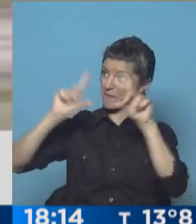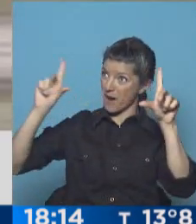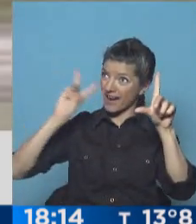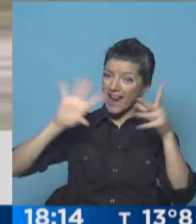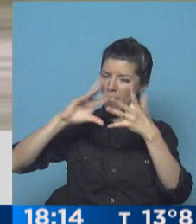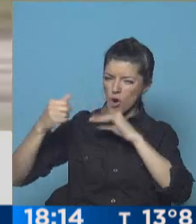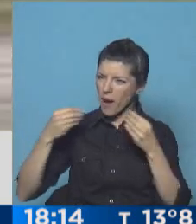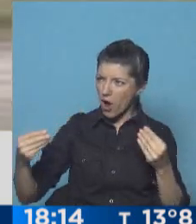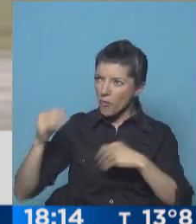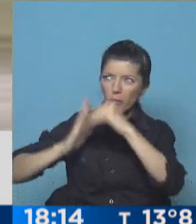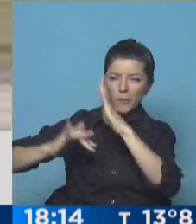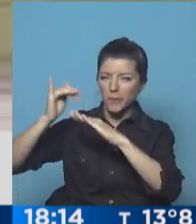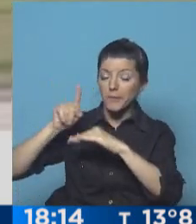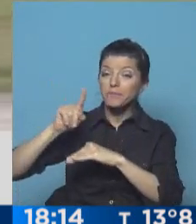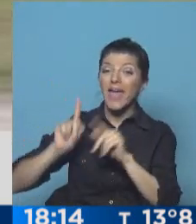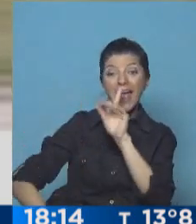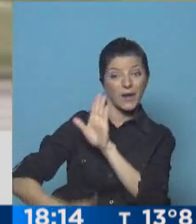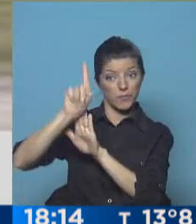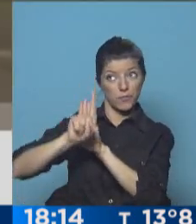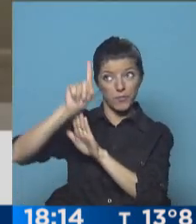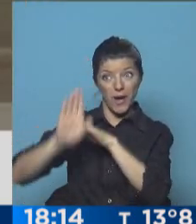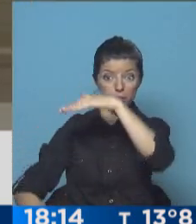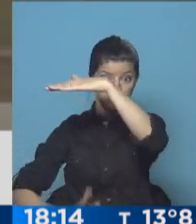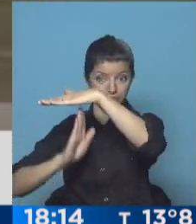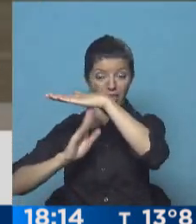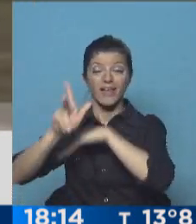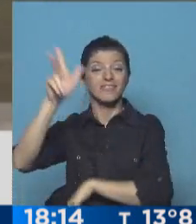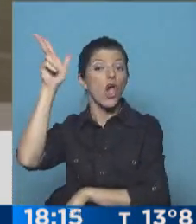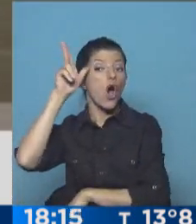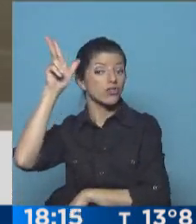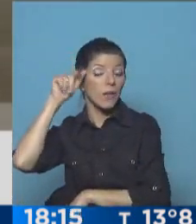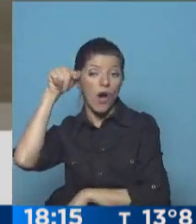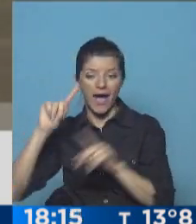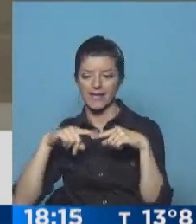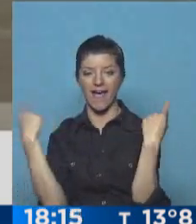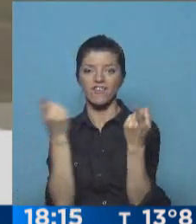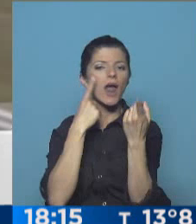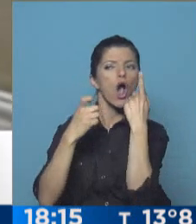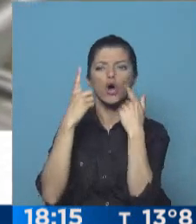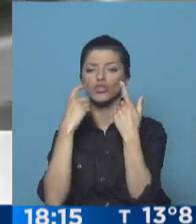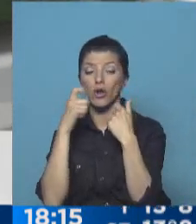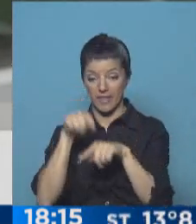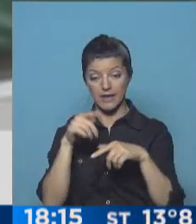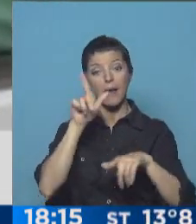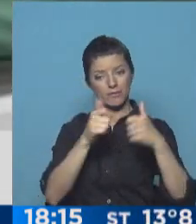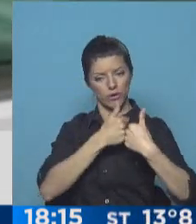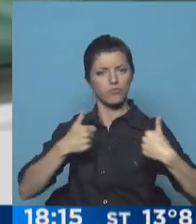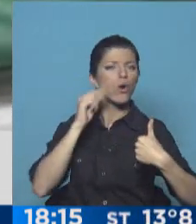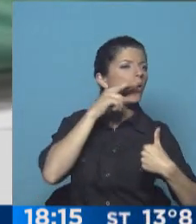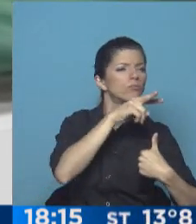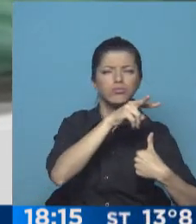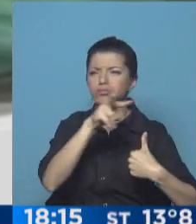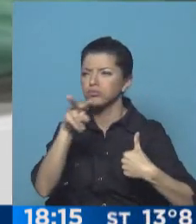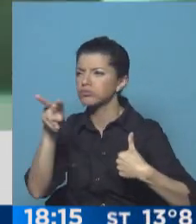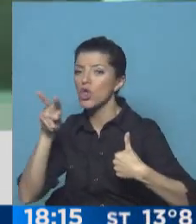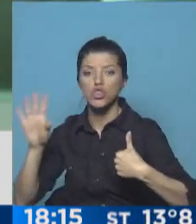diseño. Arriba de todo lo que sería el piso octavo se encuentra la cabina de control. Desde ahí los controladores pueden mirar todo